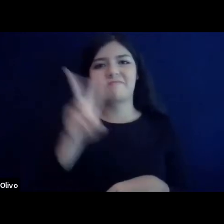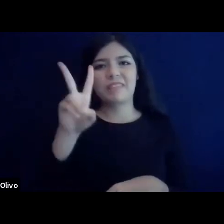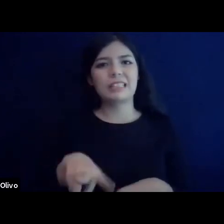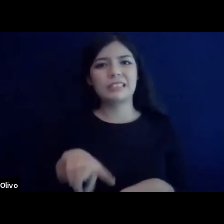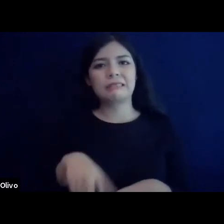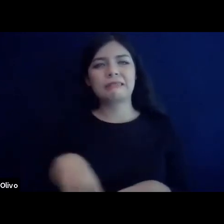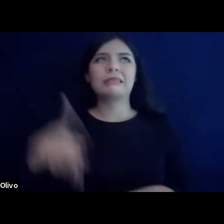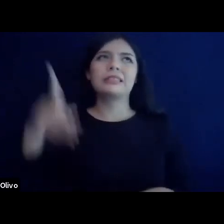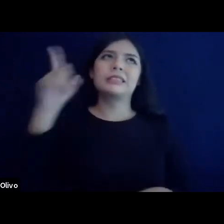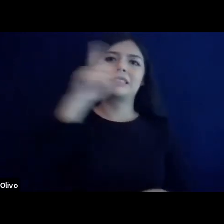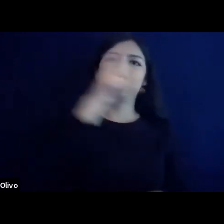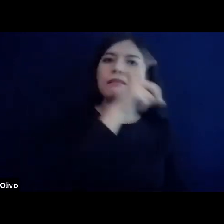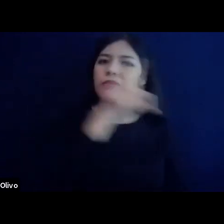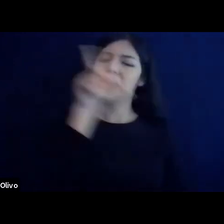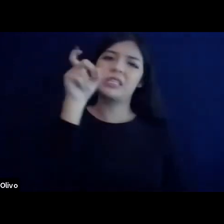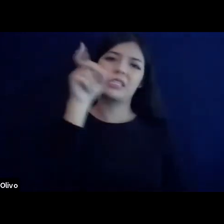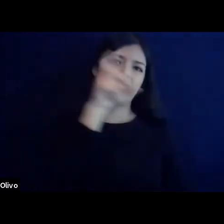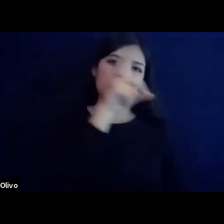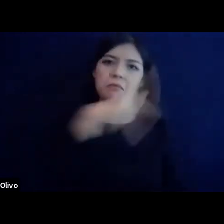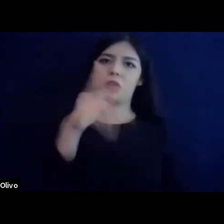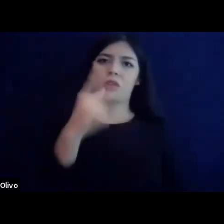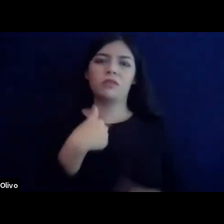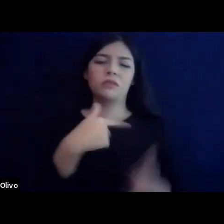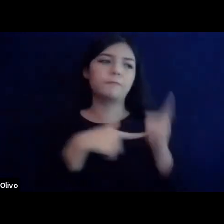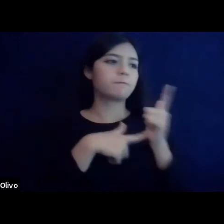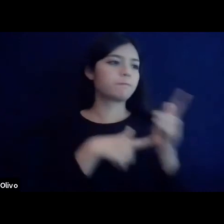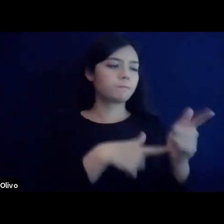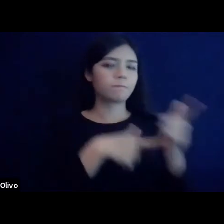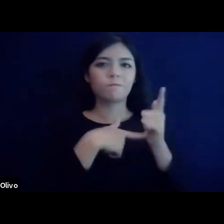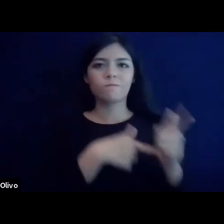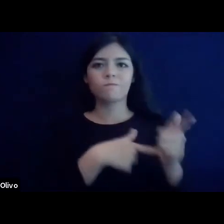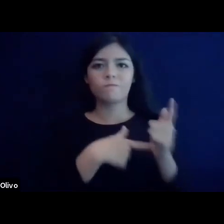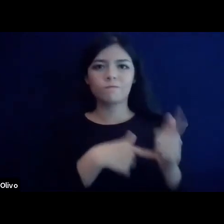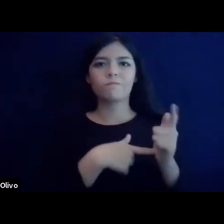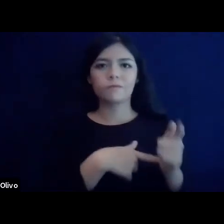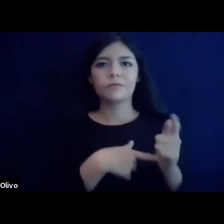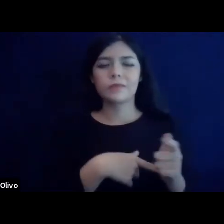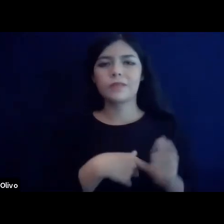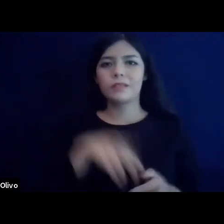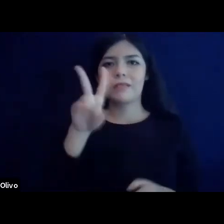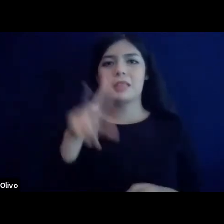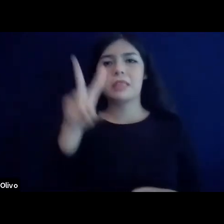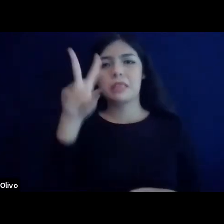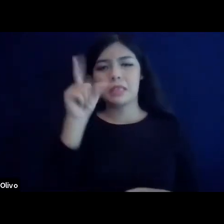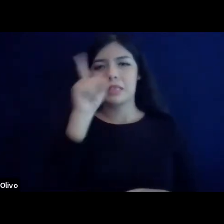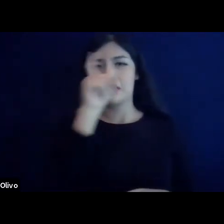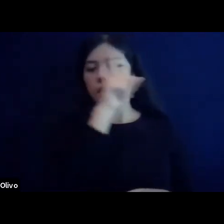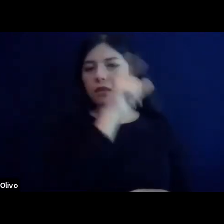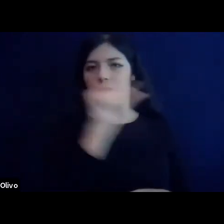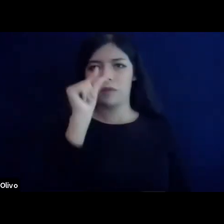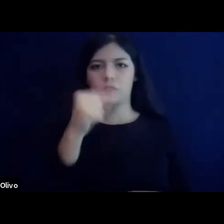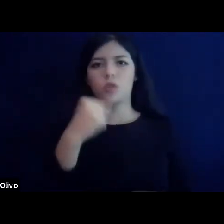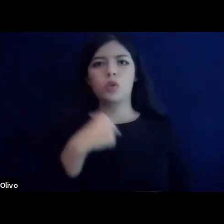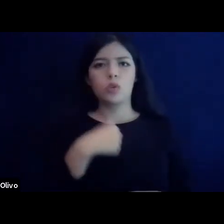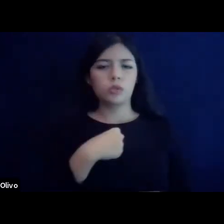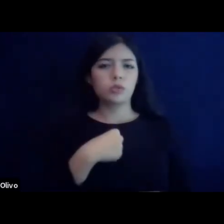hay que también tener ciertas especificaciones en ese sentido. Y yo todo lo escucho